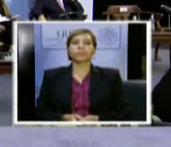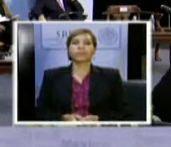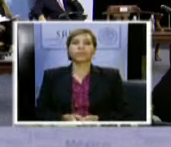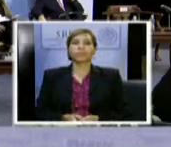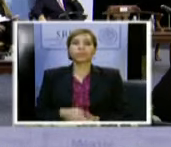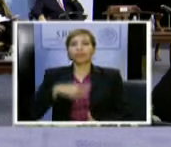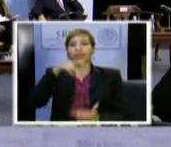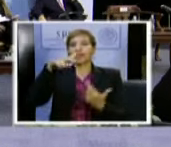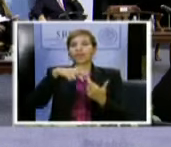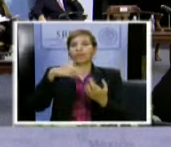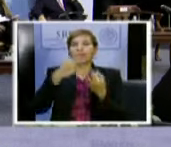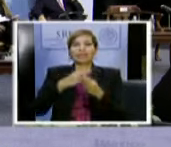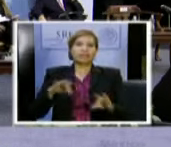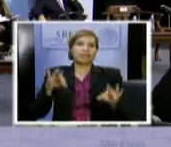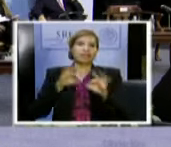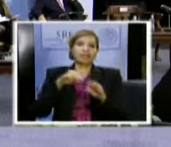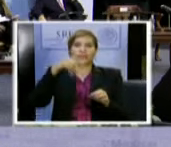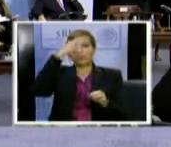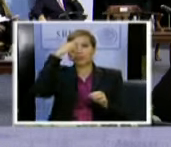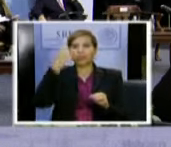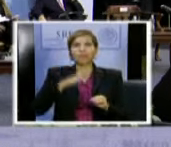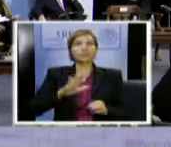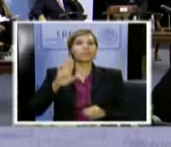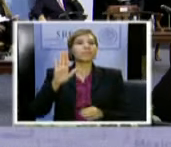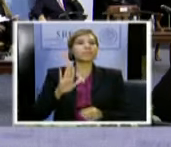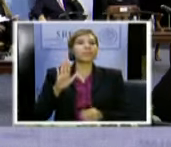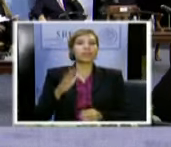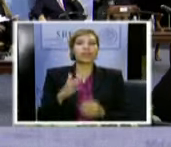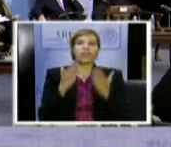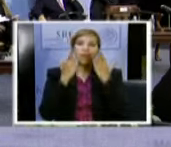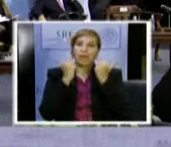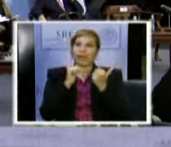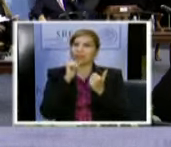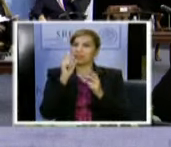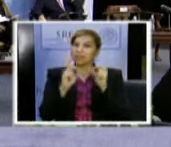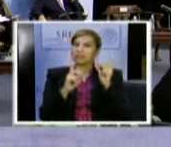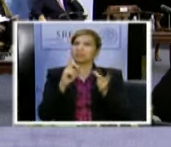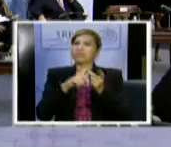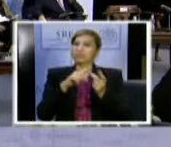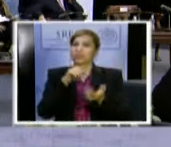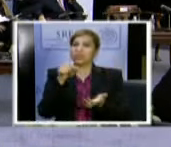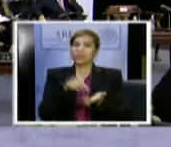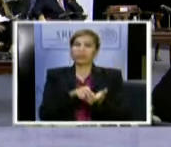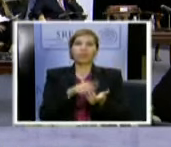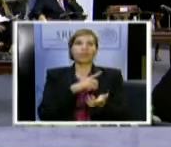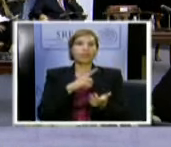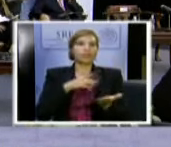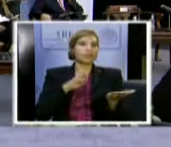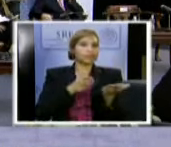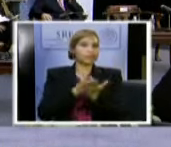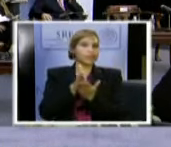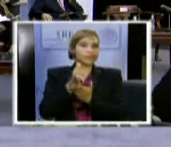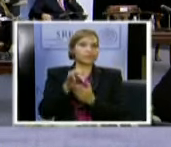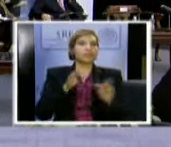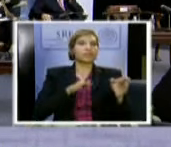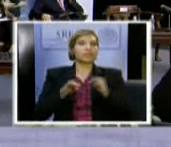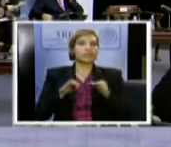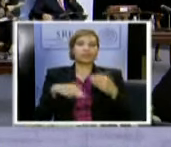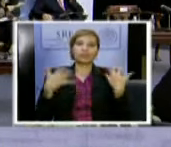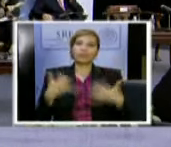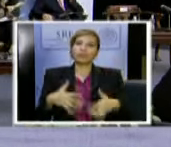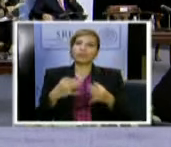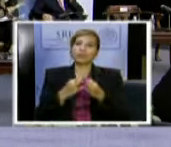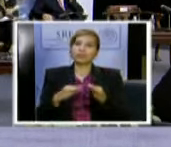la región estratégica para México, me parece que no hay duda de dónde debe estar y que debemos que seguir trabajando